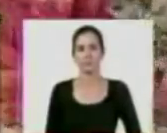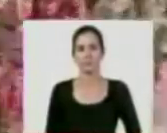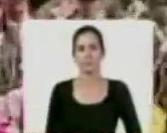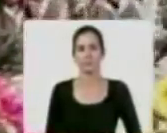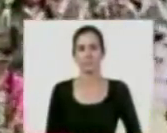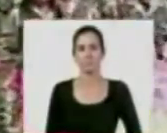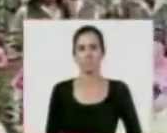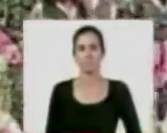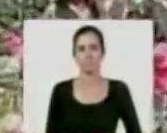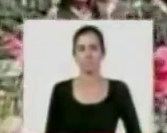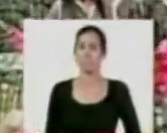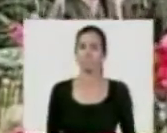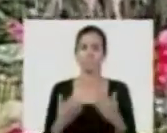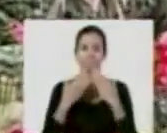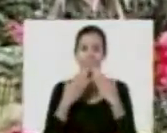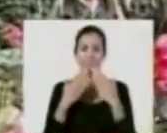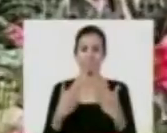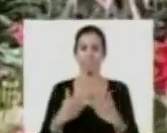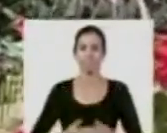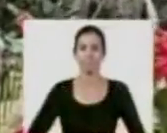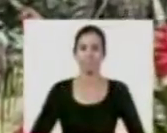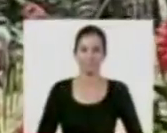Bueno, muchas gracias, Monseñor